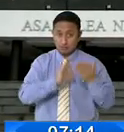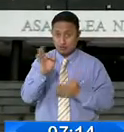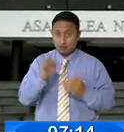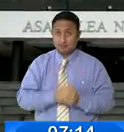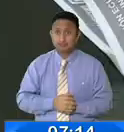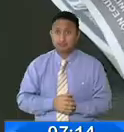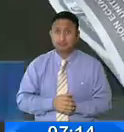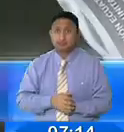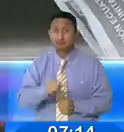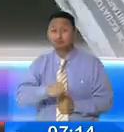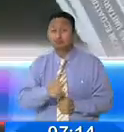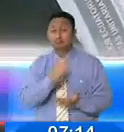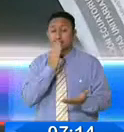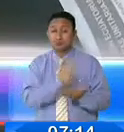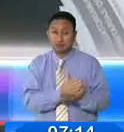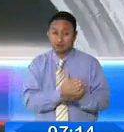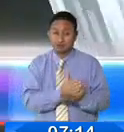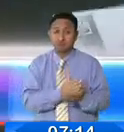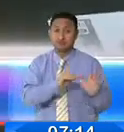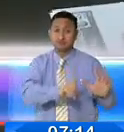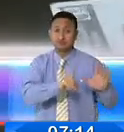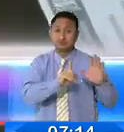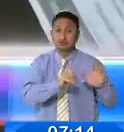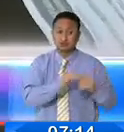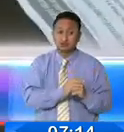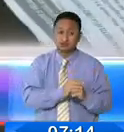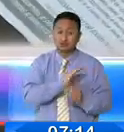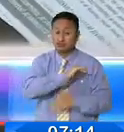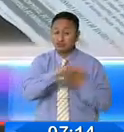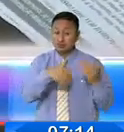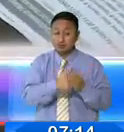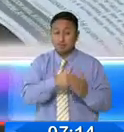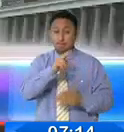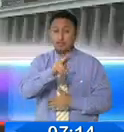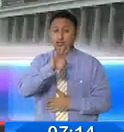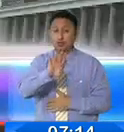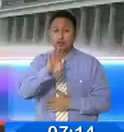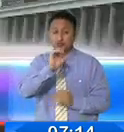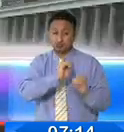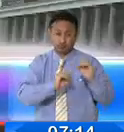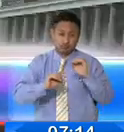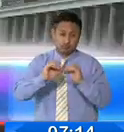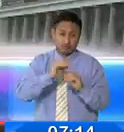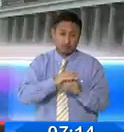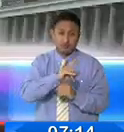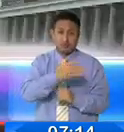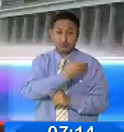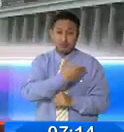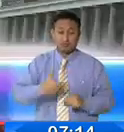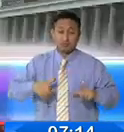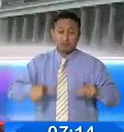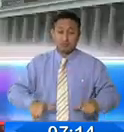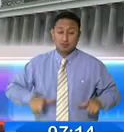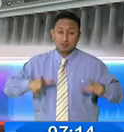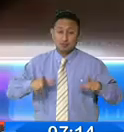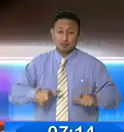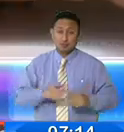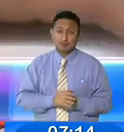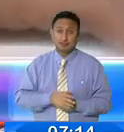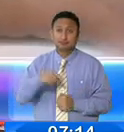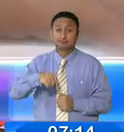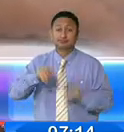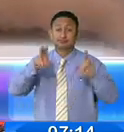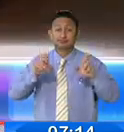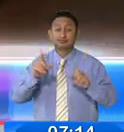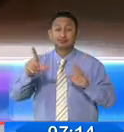y allanarse a 6 de un total de 24 observaciones hechas por el presidente Lenín Moreno en el veto